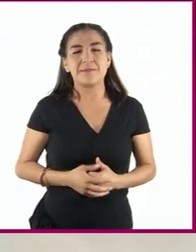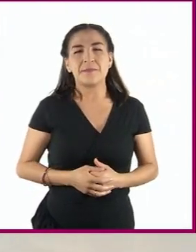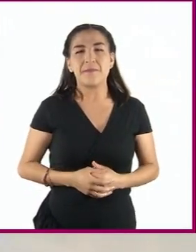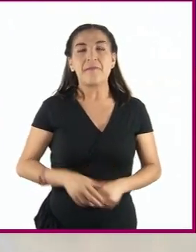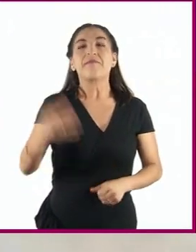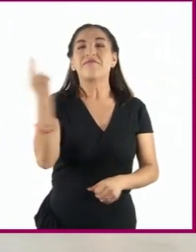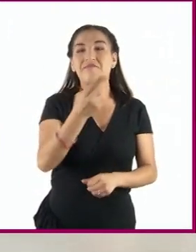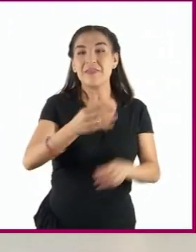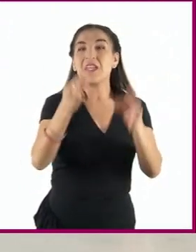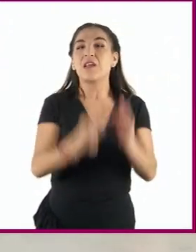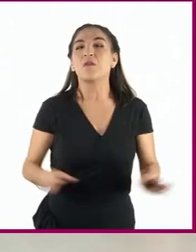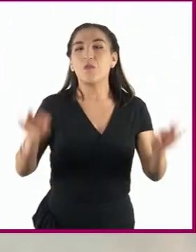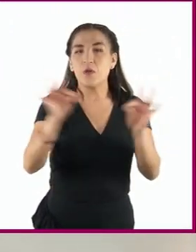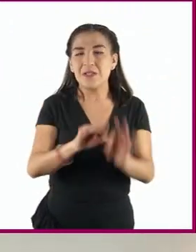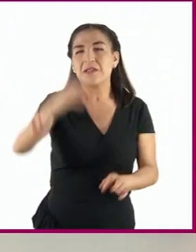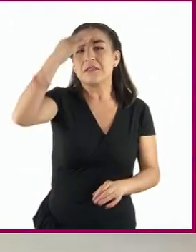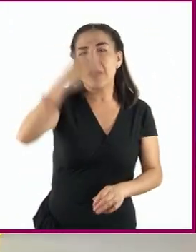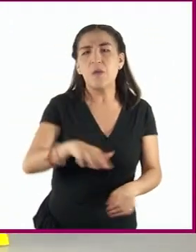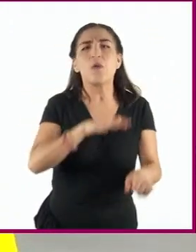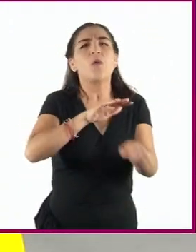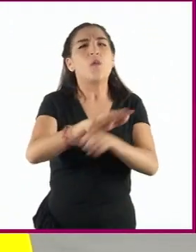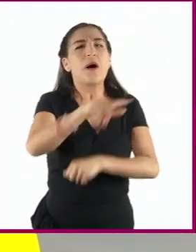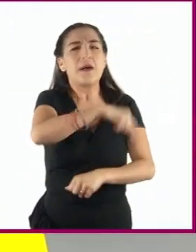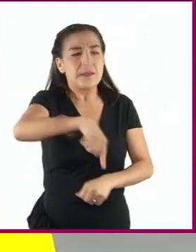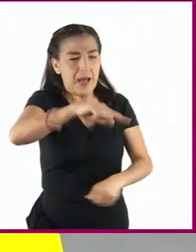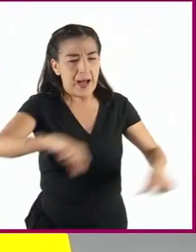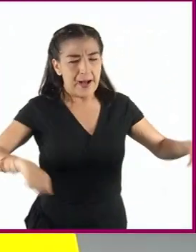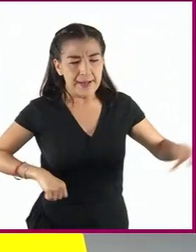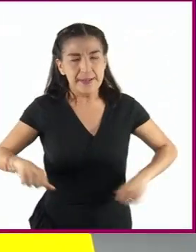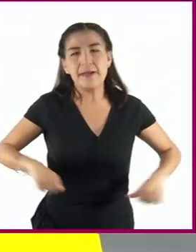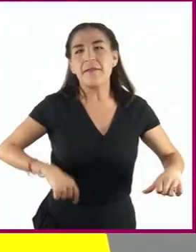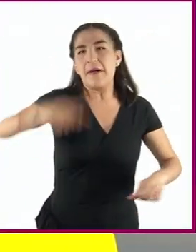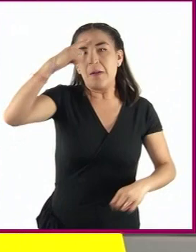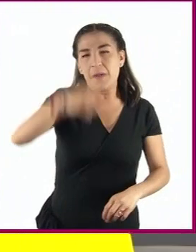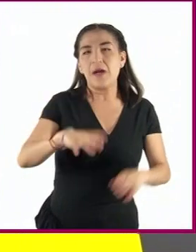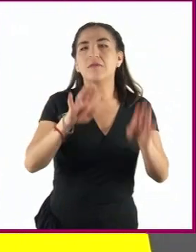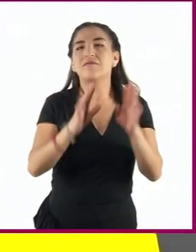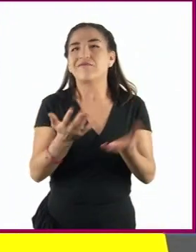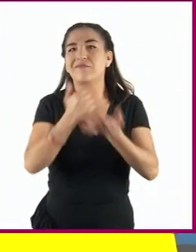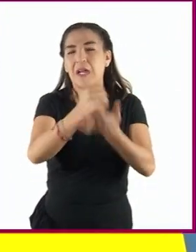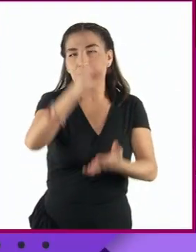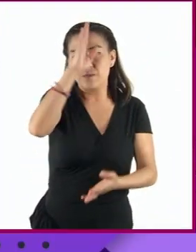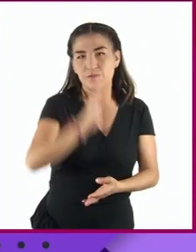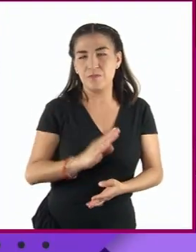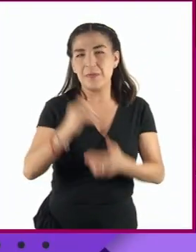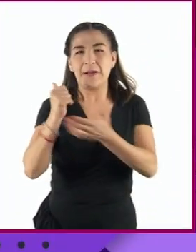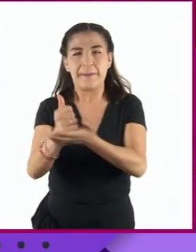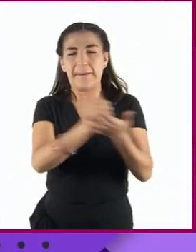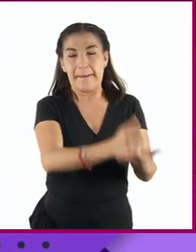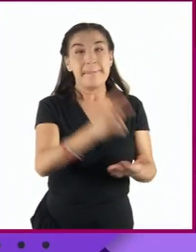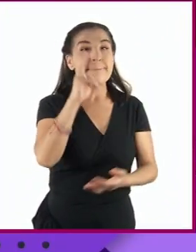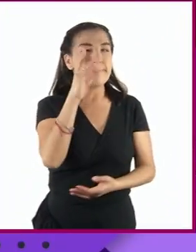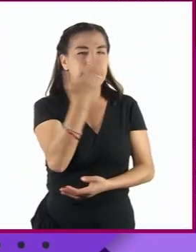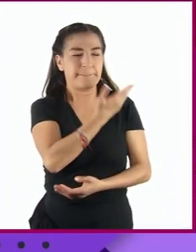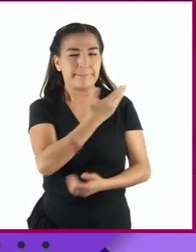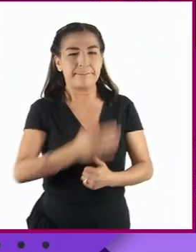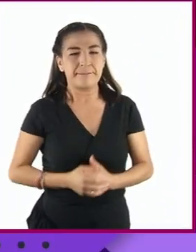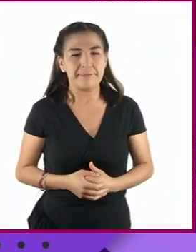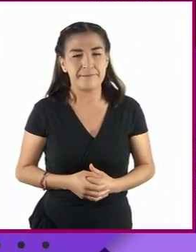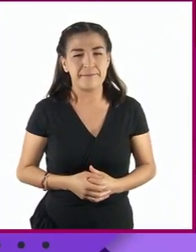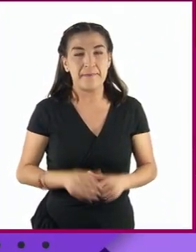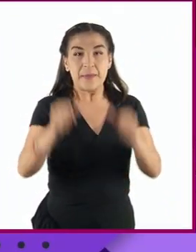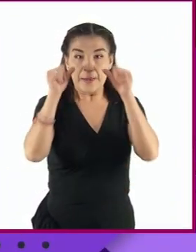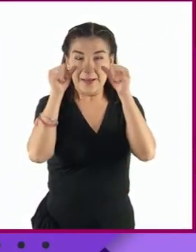Es importante saber cuáles son las actividades de los mediadores. Presten mucha atención. Diseñar